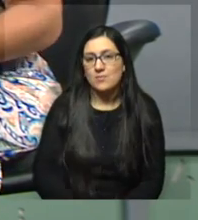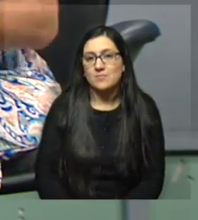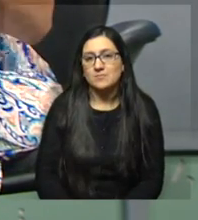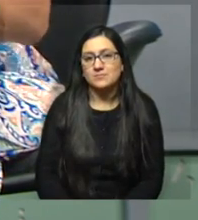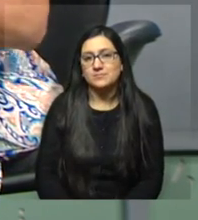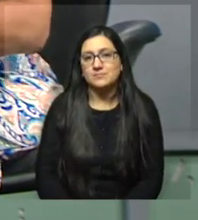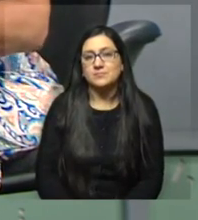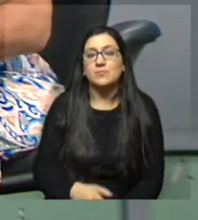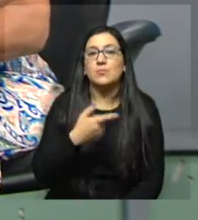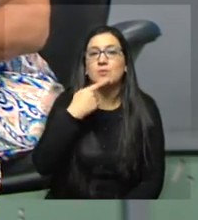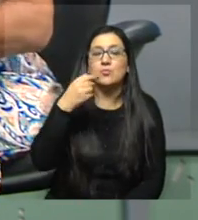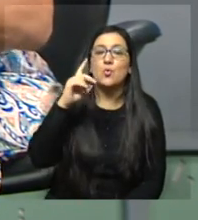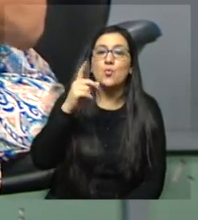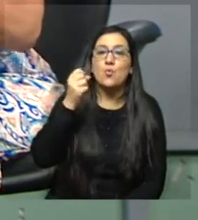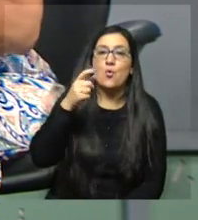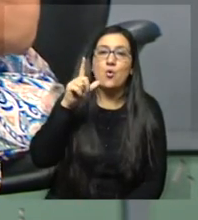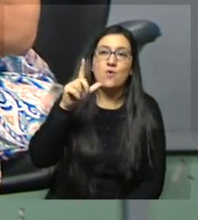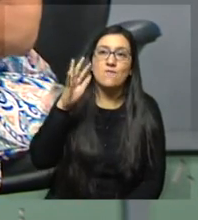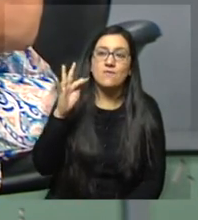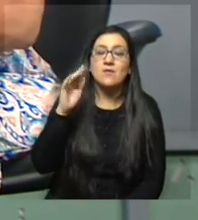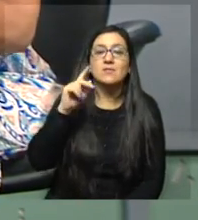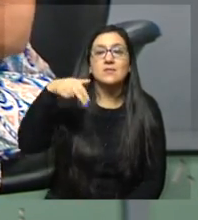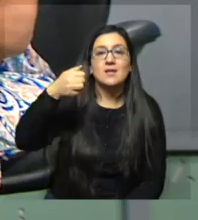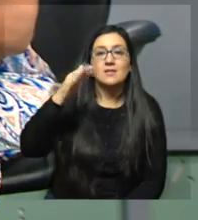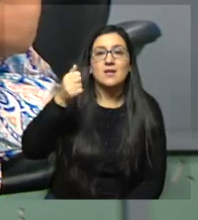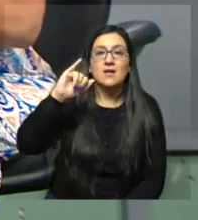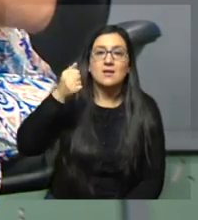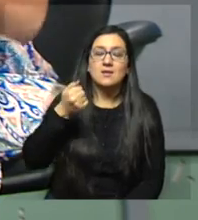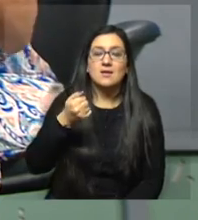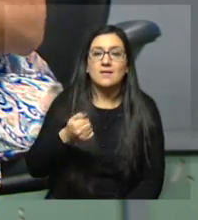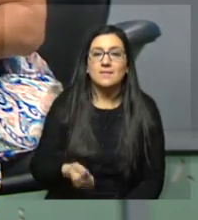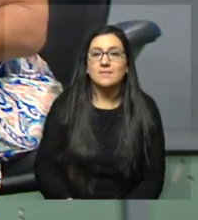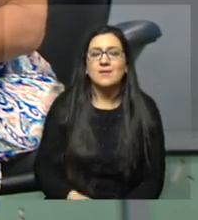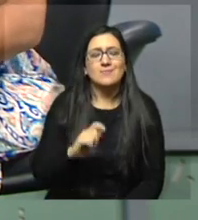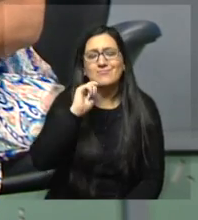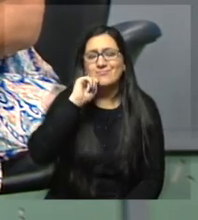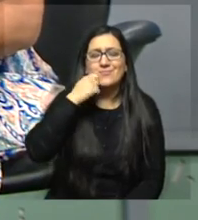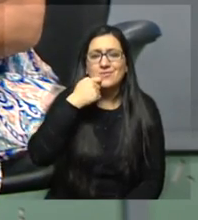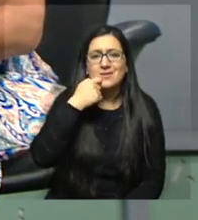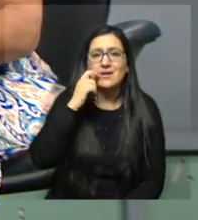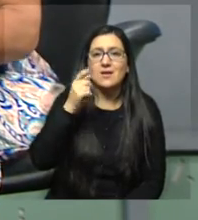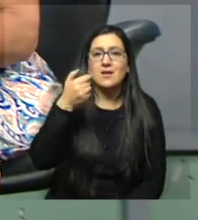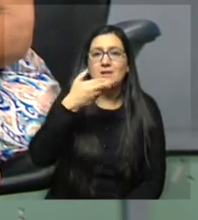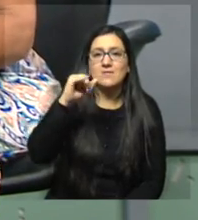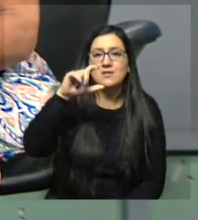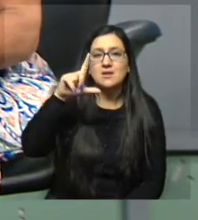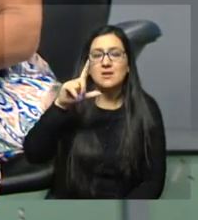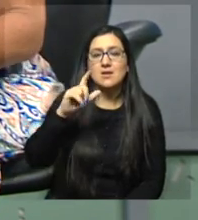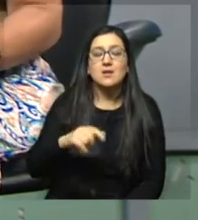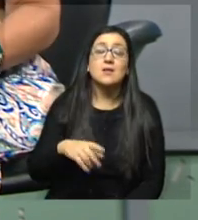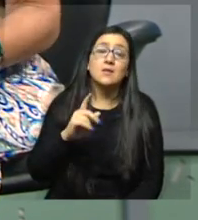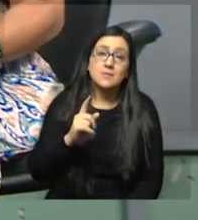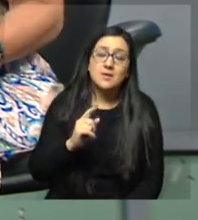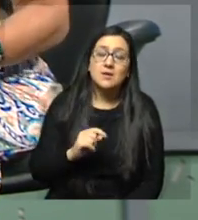maravilloso. Está, bueno, Alejandra Wolf, Natalia Giancarelli, es divina. Gabriel Hermano, que veíamos ahí en uno de los papeles